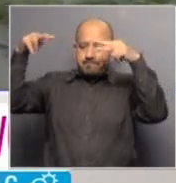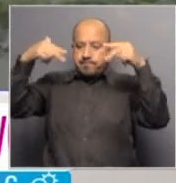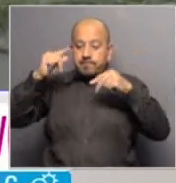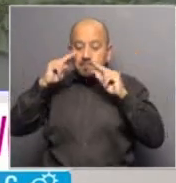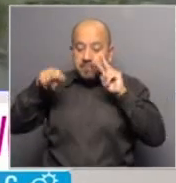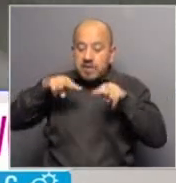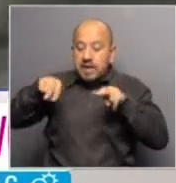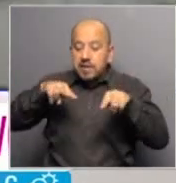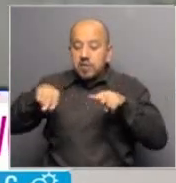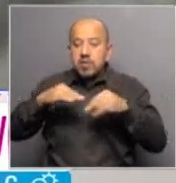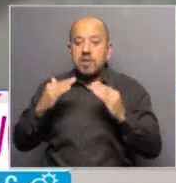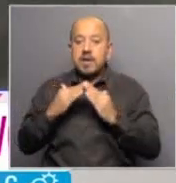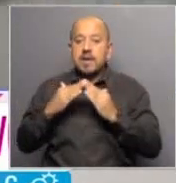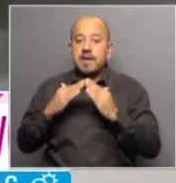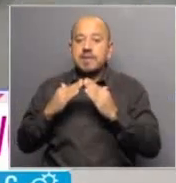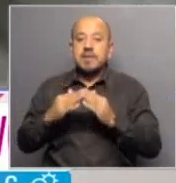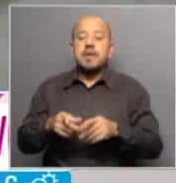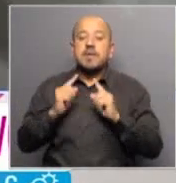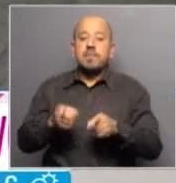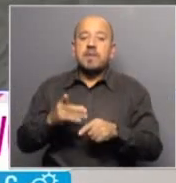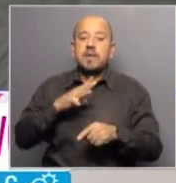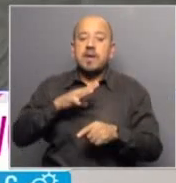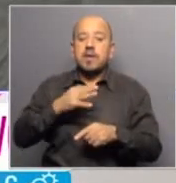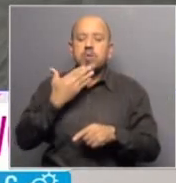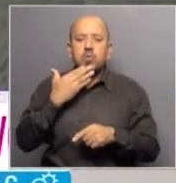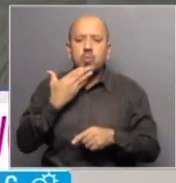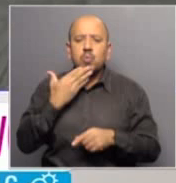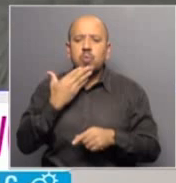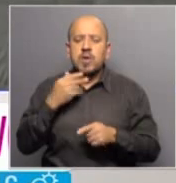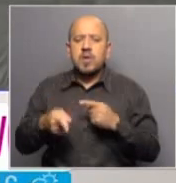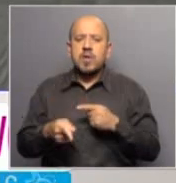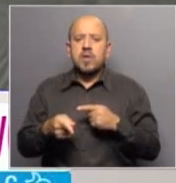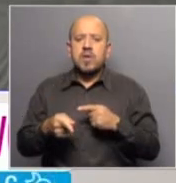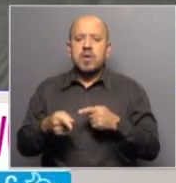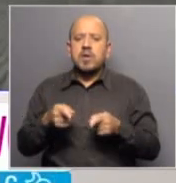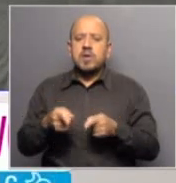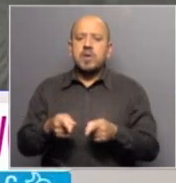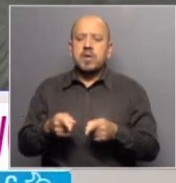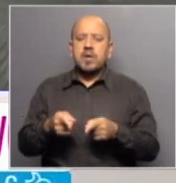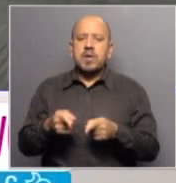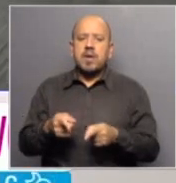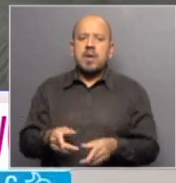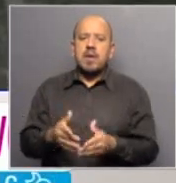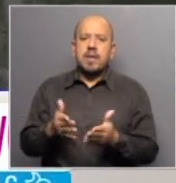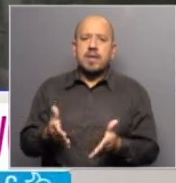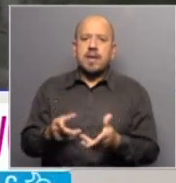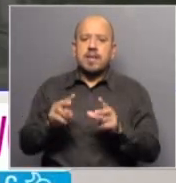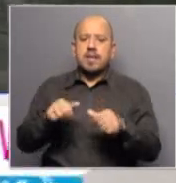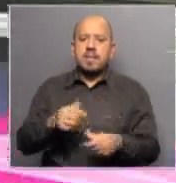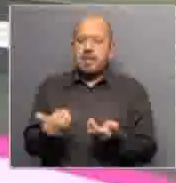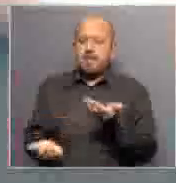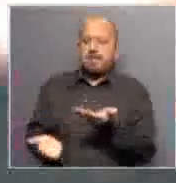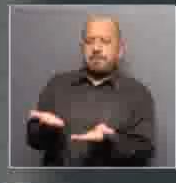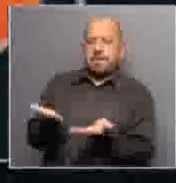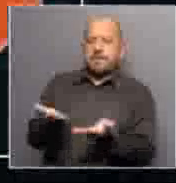cultivadores. También surgen dudas en estos operativos en el pesado de las